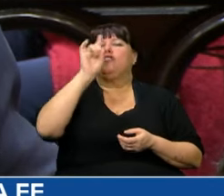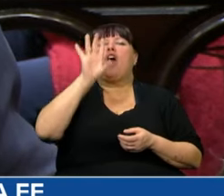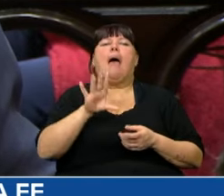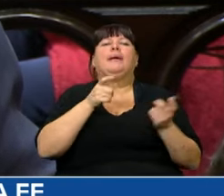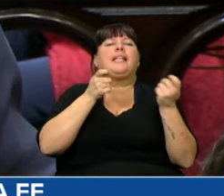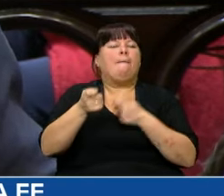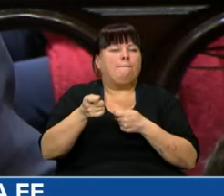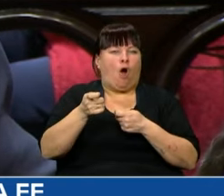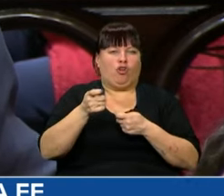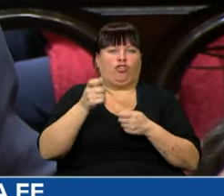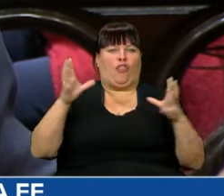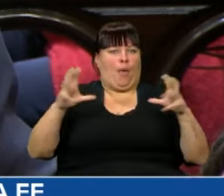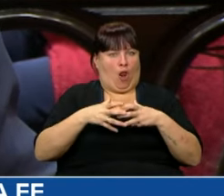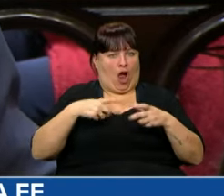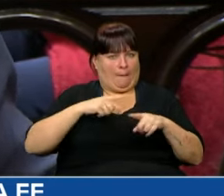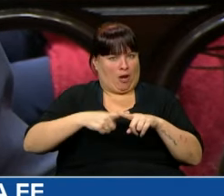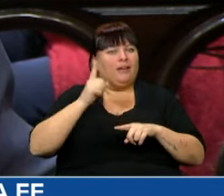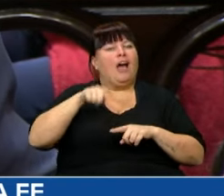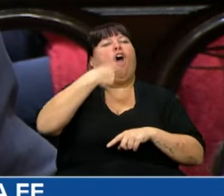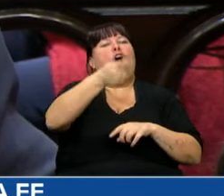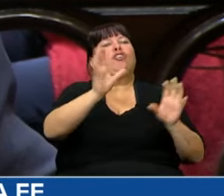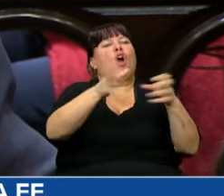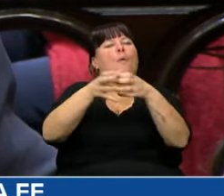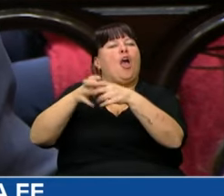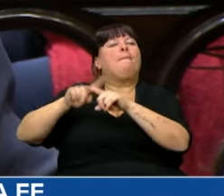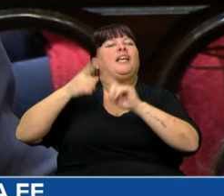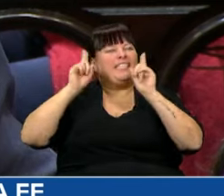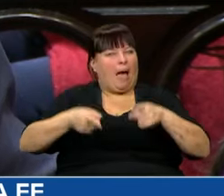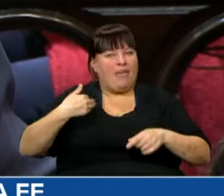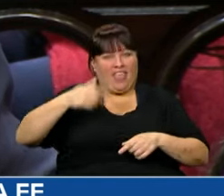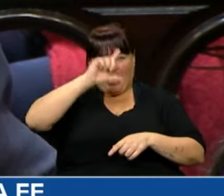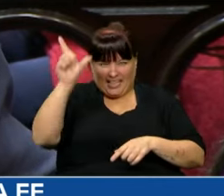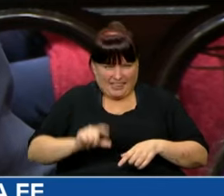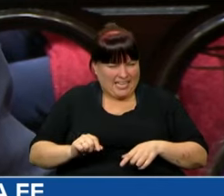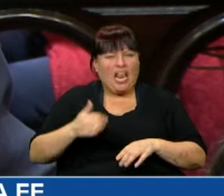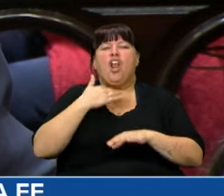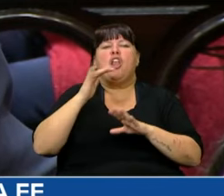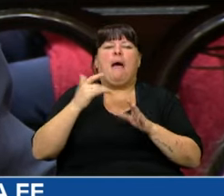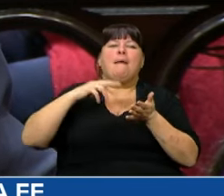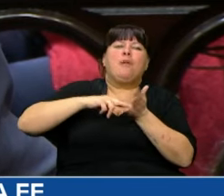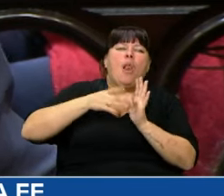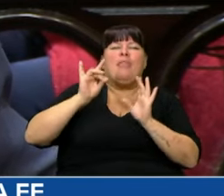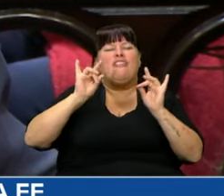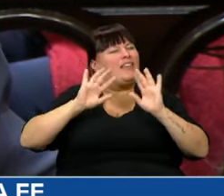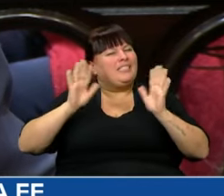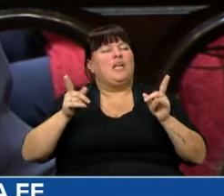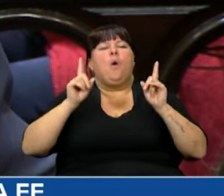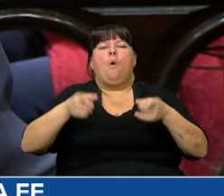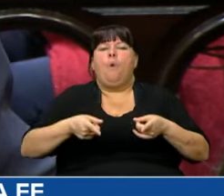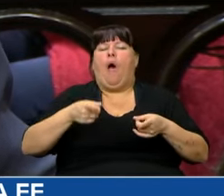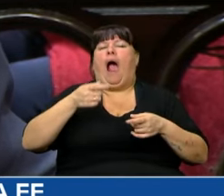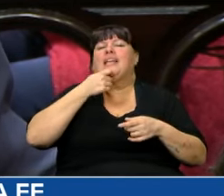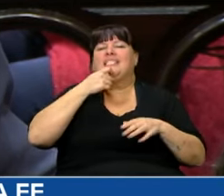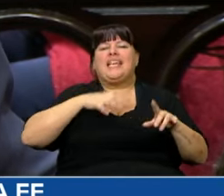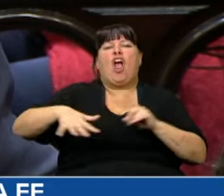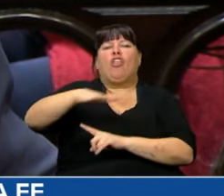el apoyo de nuestro bloque, sino de otros sectores políticos en la Argentina que, más allá de las dificultades y más allá